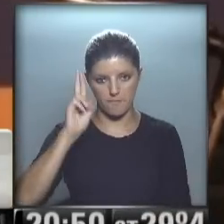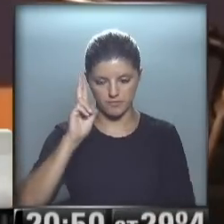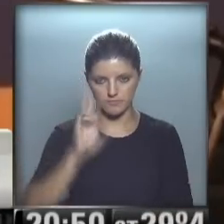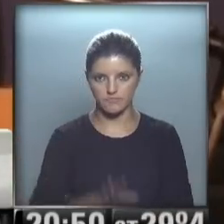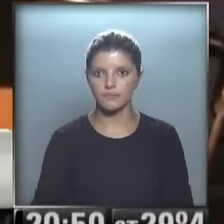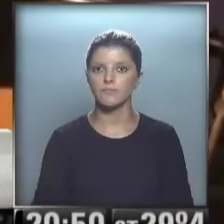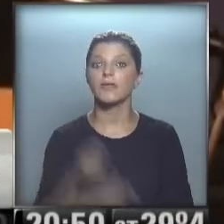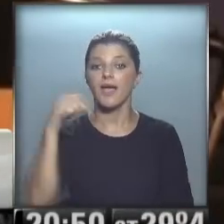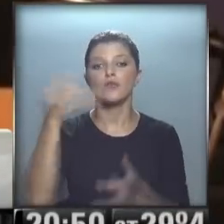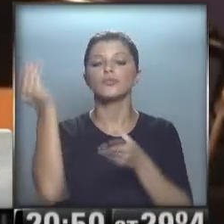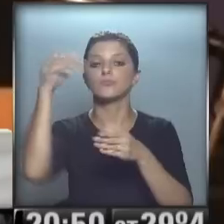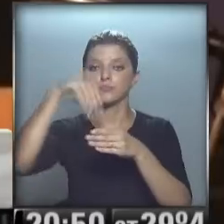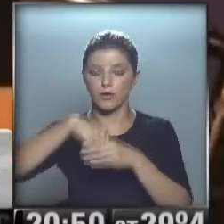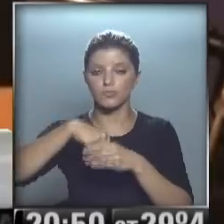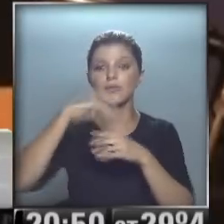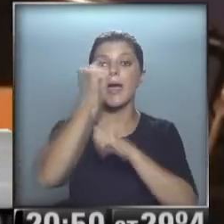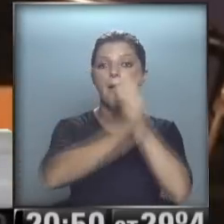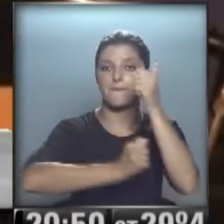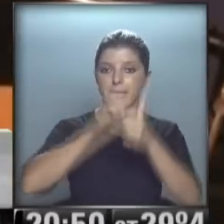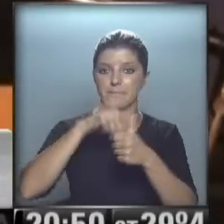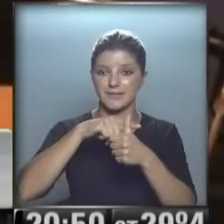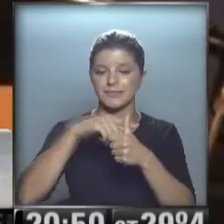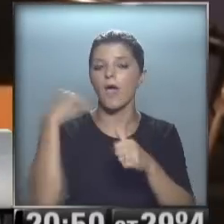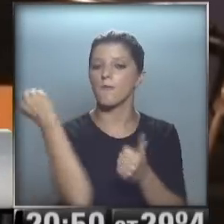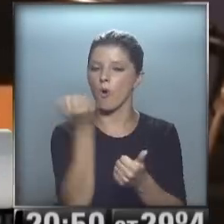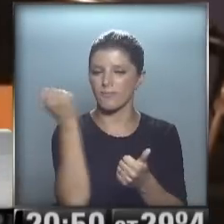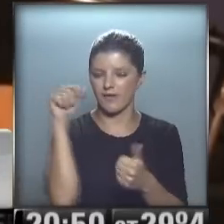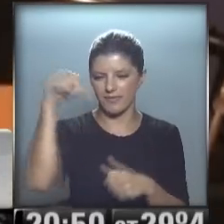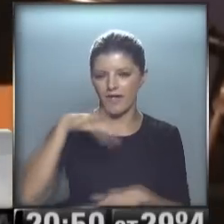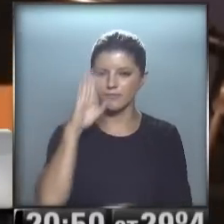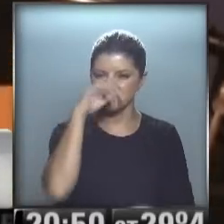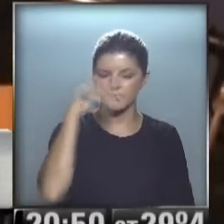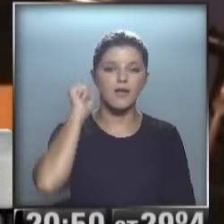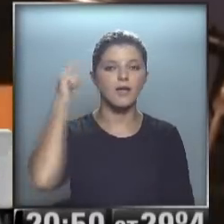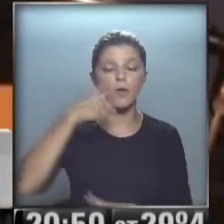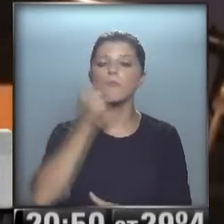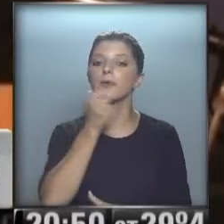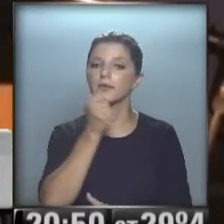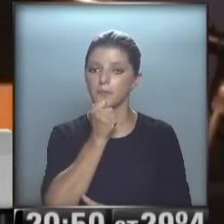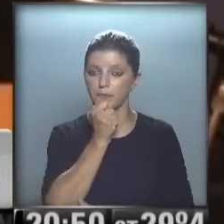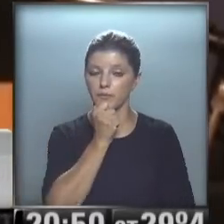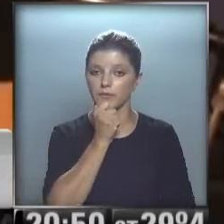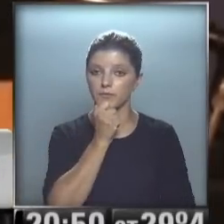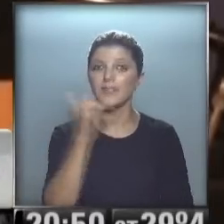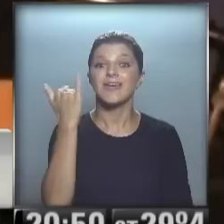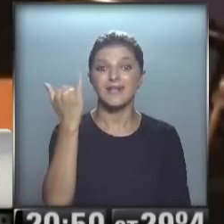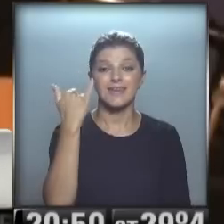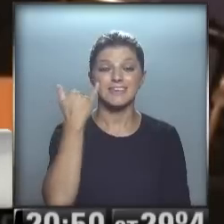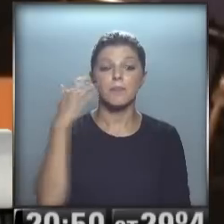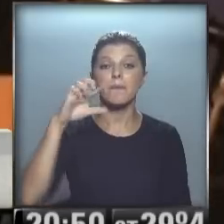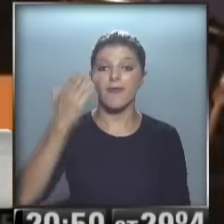6%. Esto incluye a las empresas líderes en el mercado, como es en el caso de